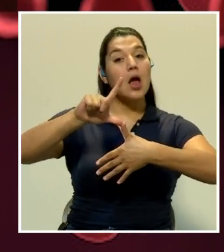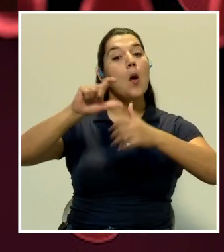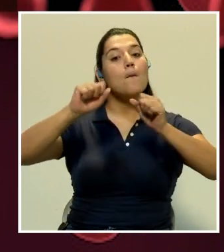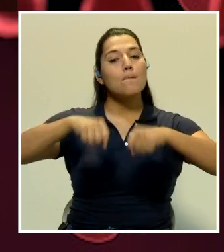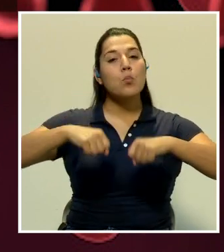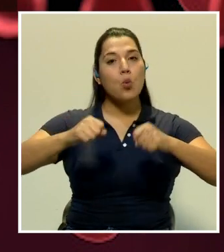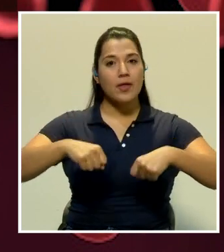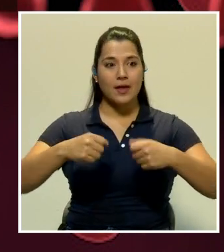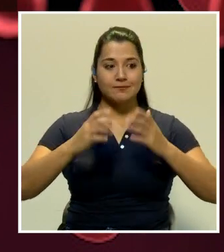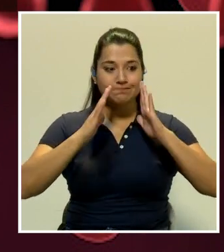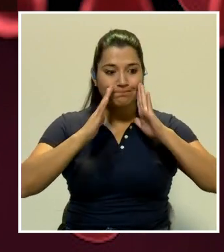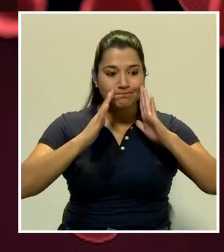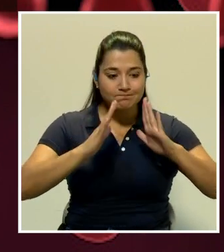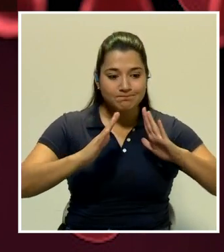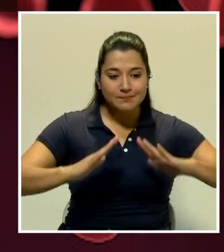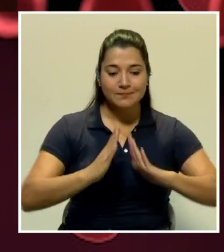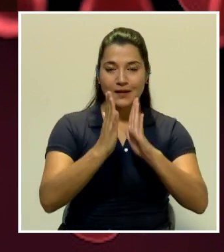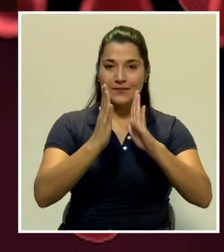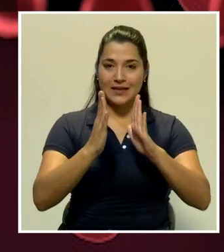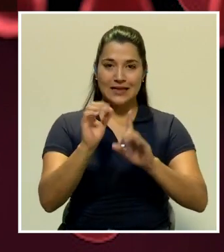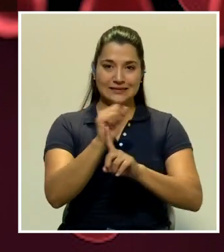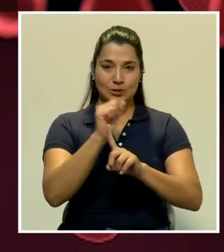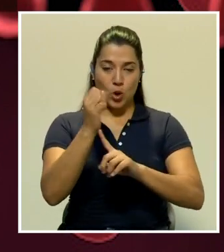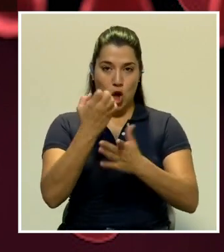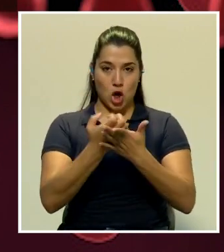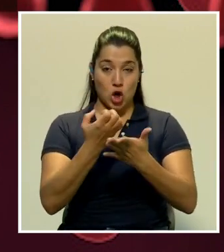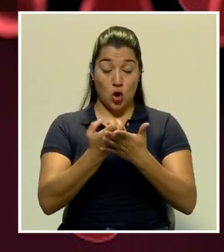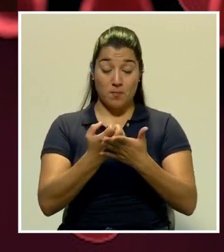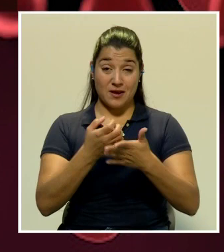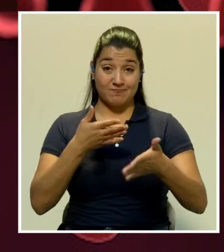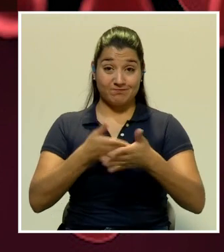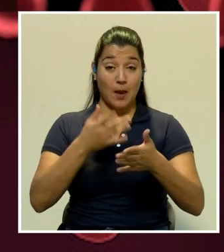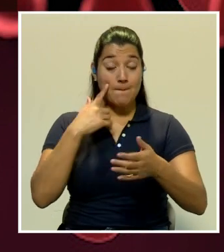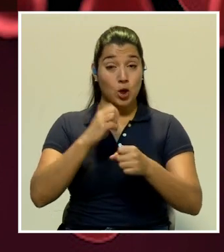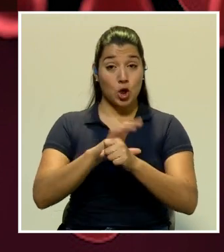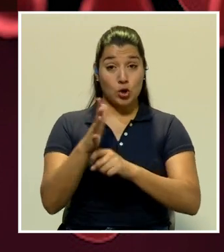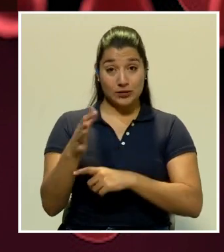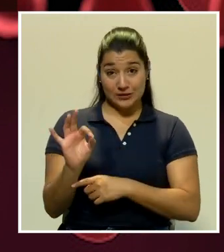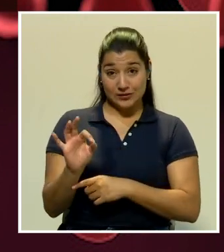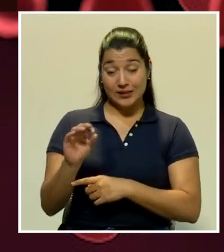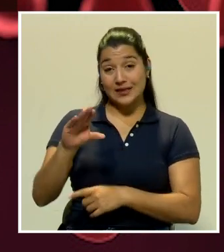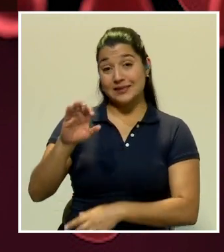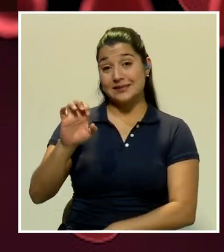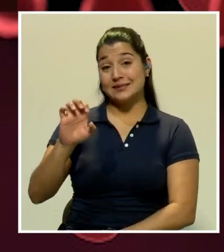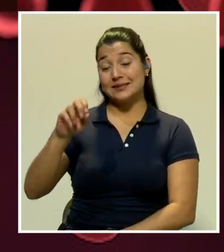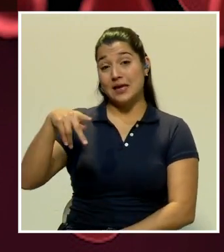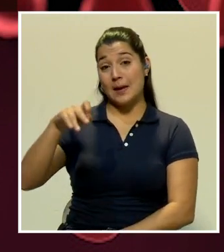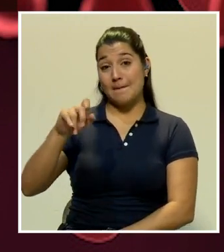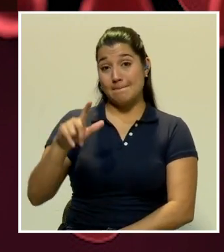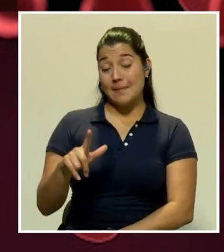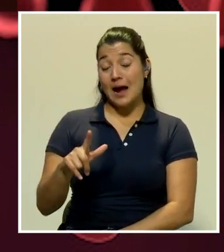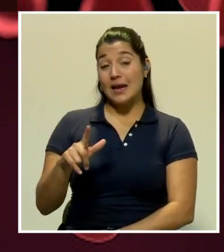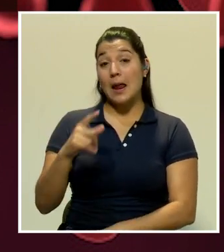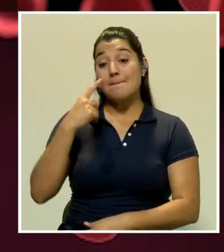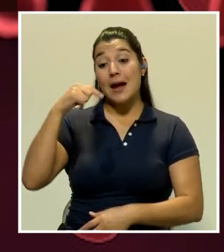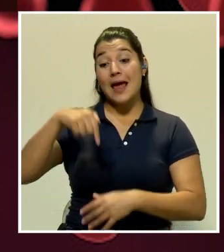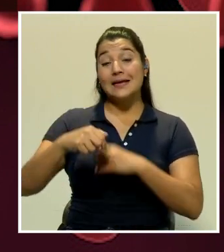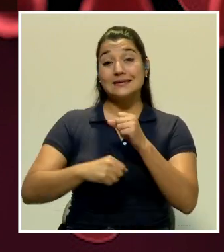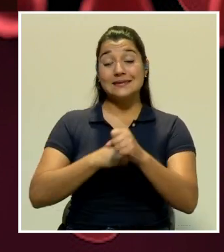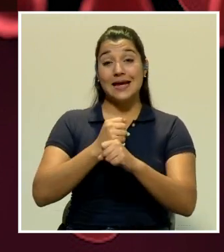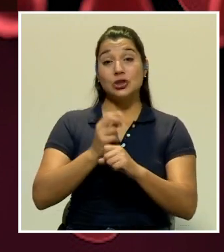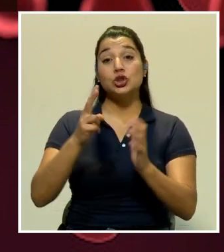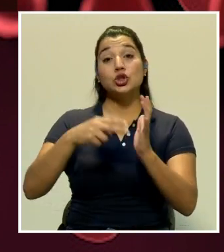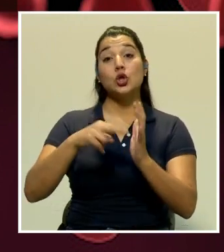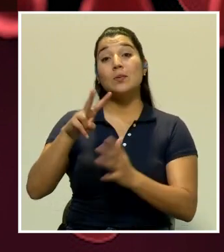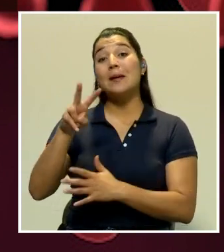del COVID-19. Según la CEPAL, luego de la pérdida de empleos en América Latina a causa del COVID-19, para este 2020